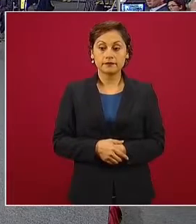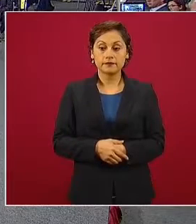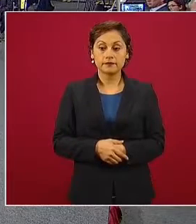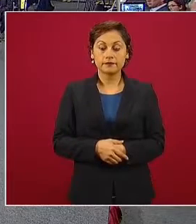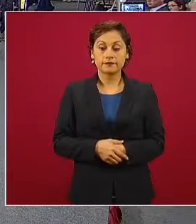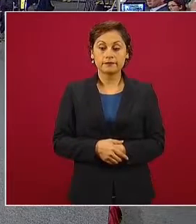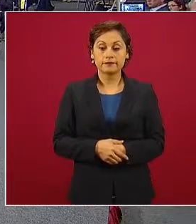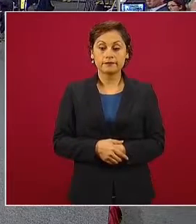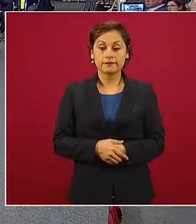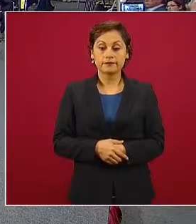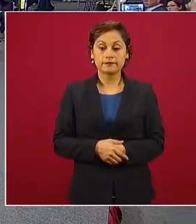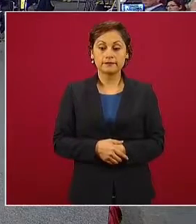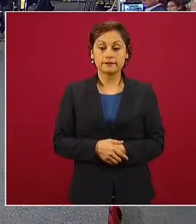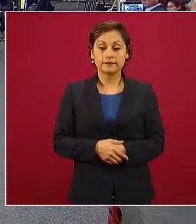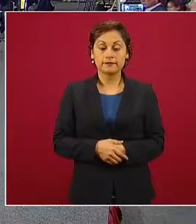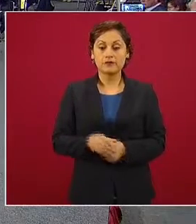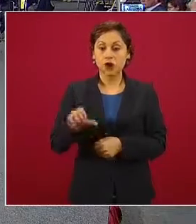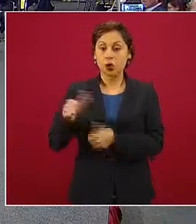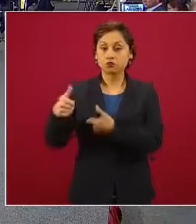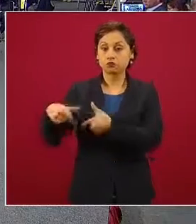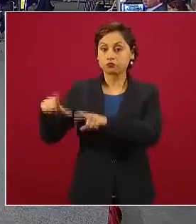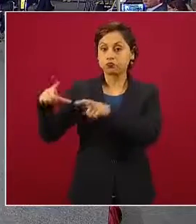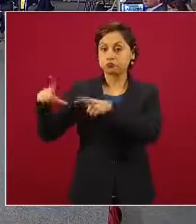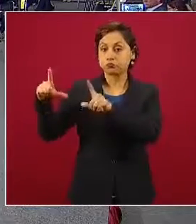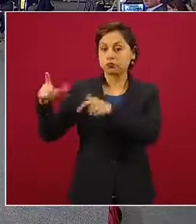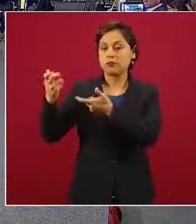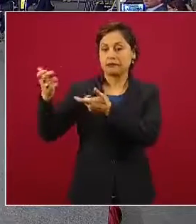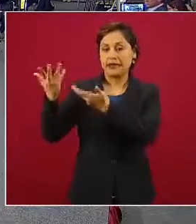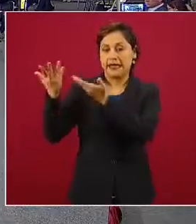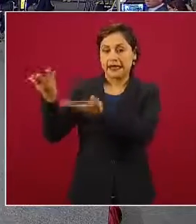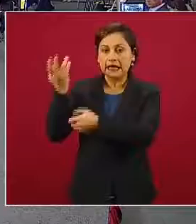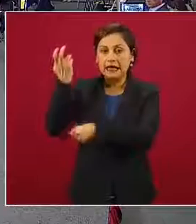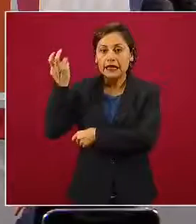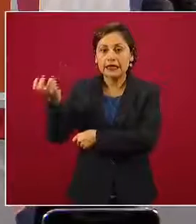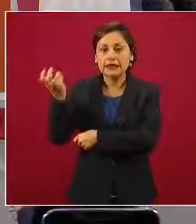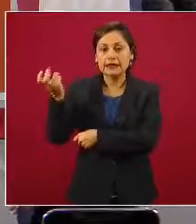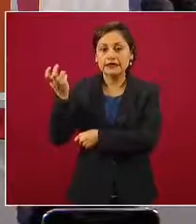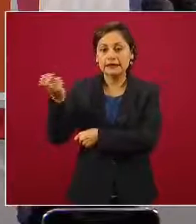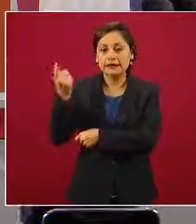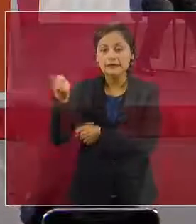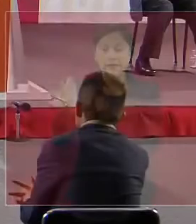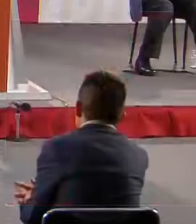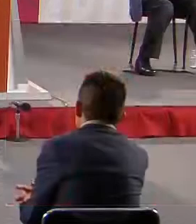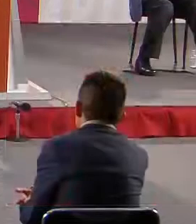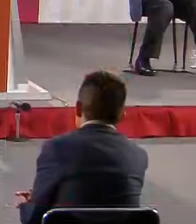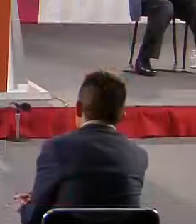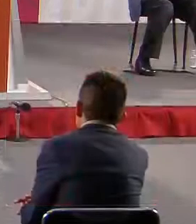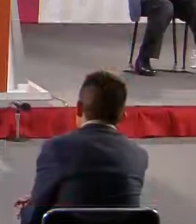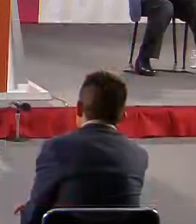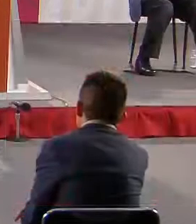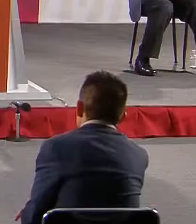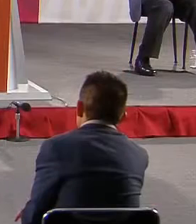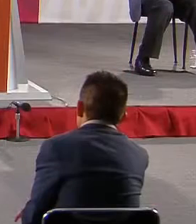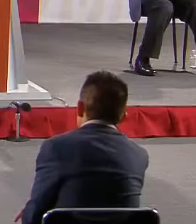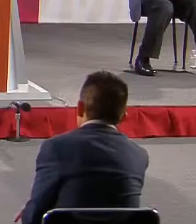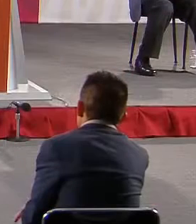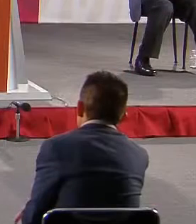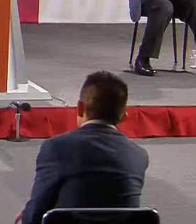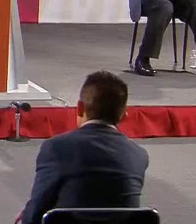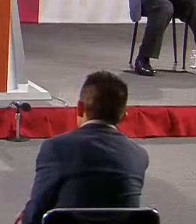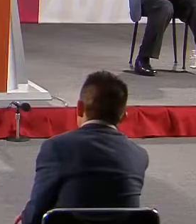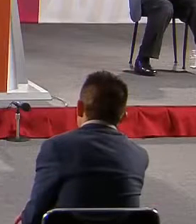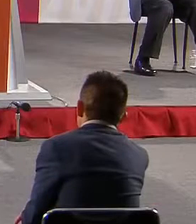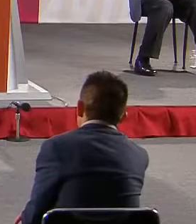y siguiente. Esta es la comparación entre lo que ocurre con la incidencia, es decir, el número de